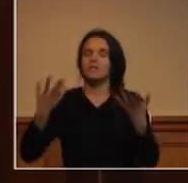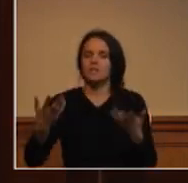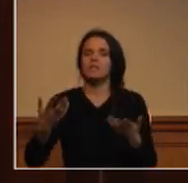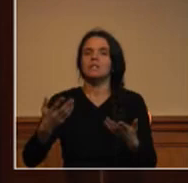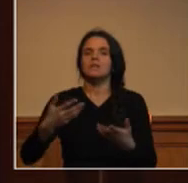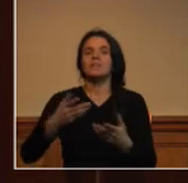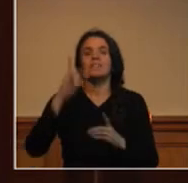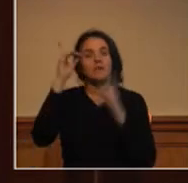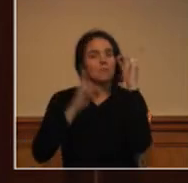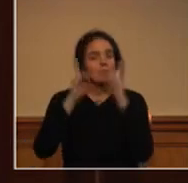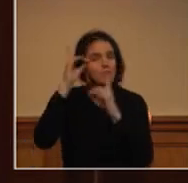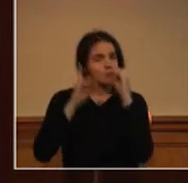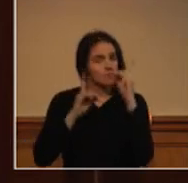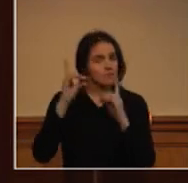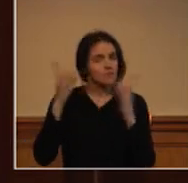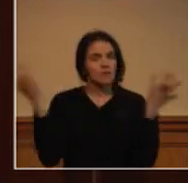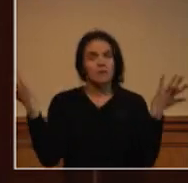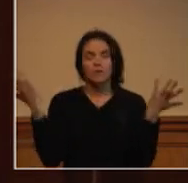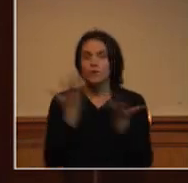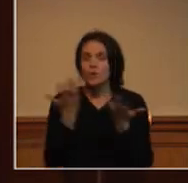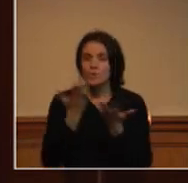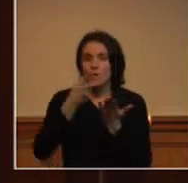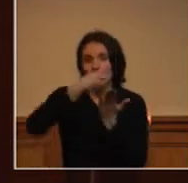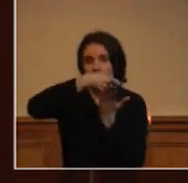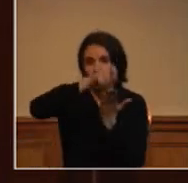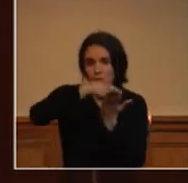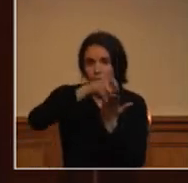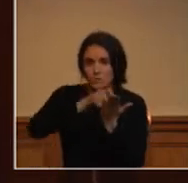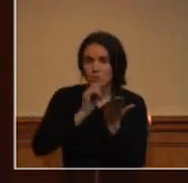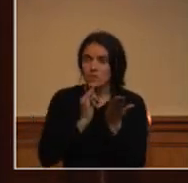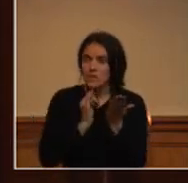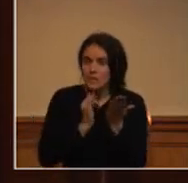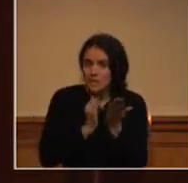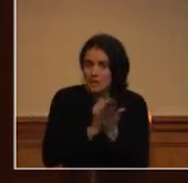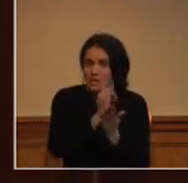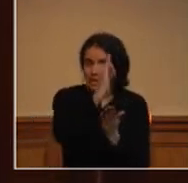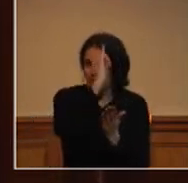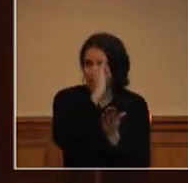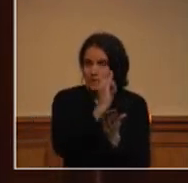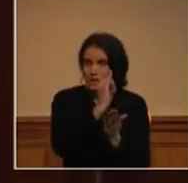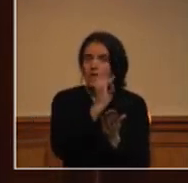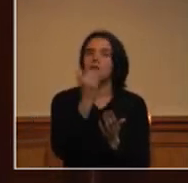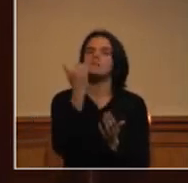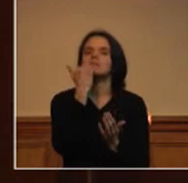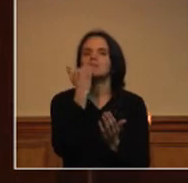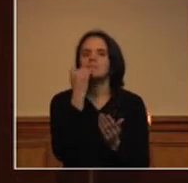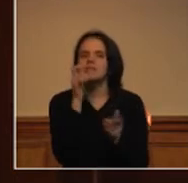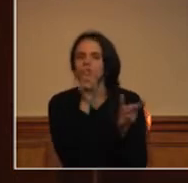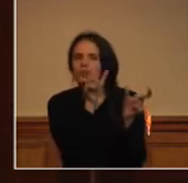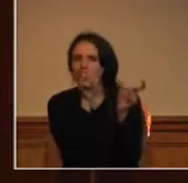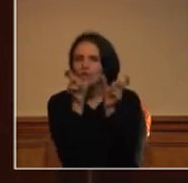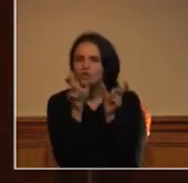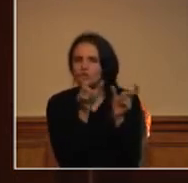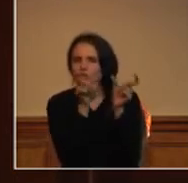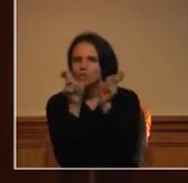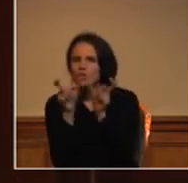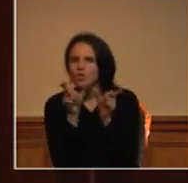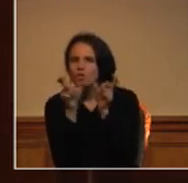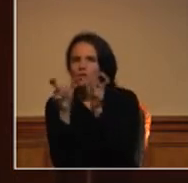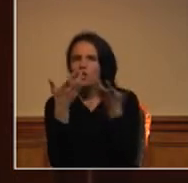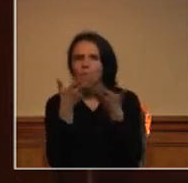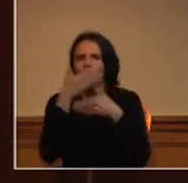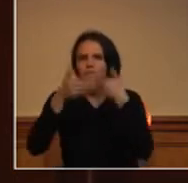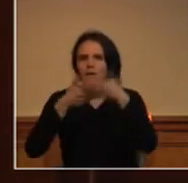depende mucho de la medición inicial que ustedes hagan y del monitoreo frecuente del